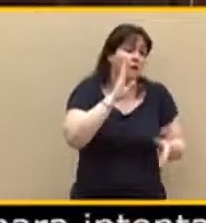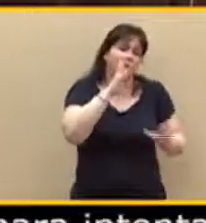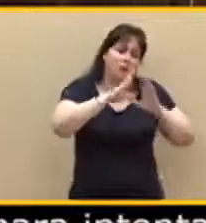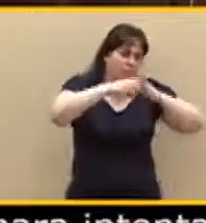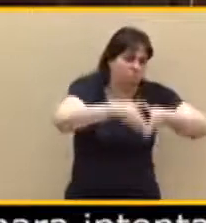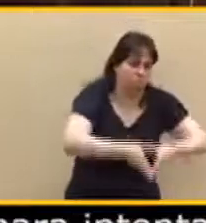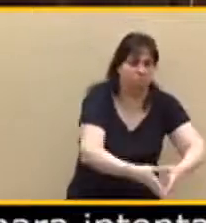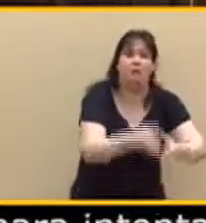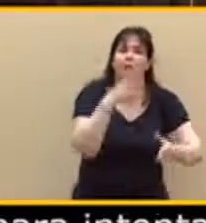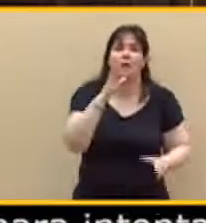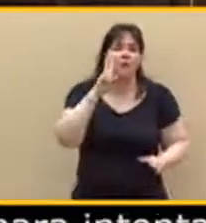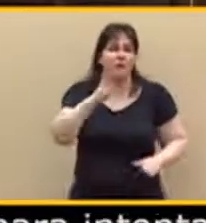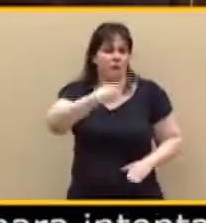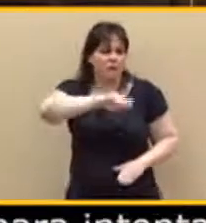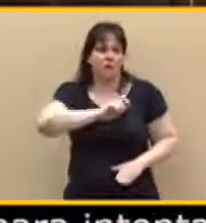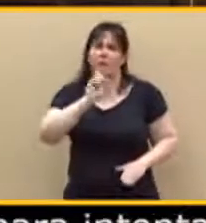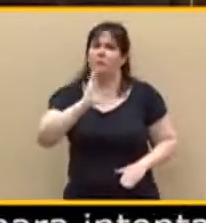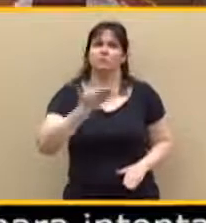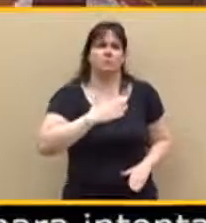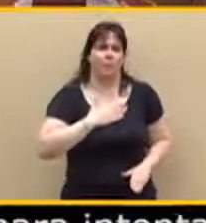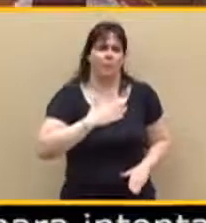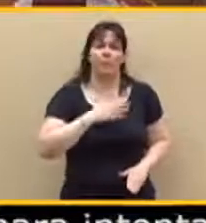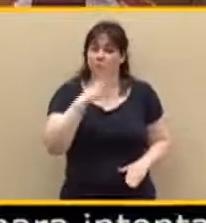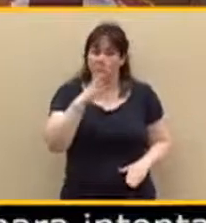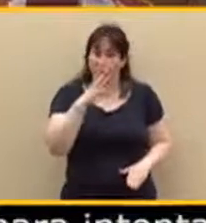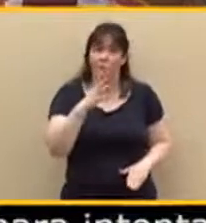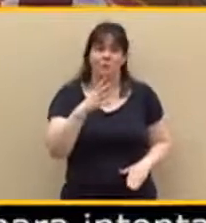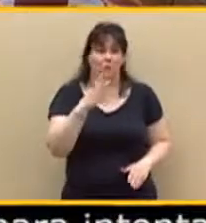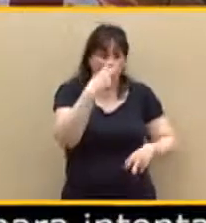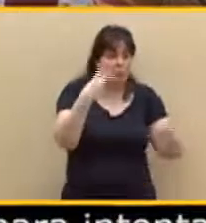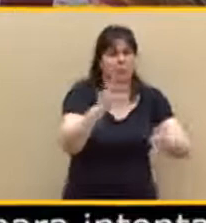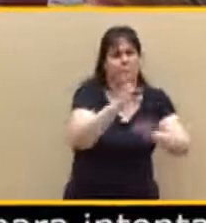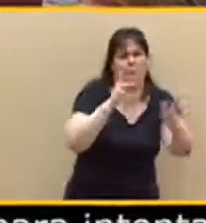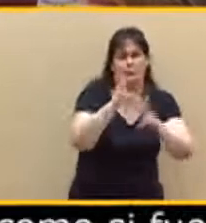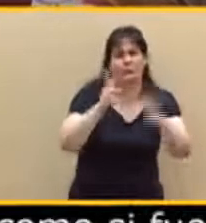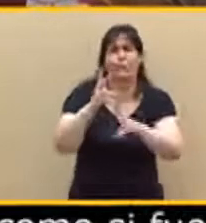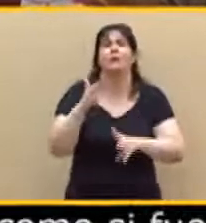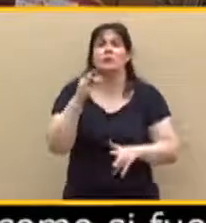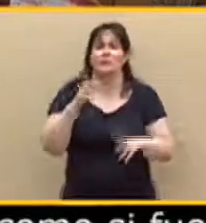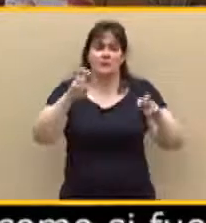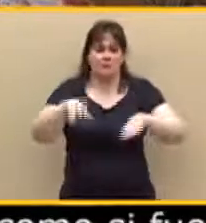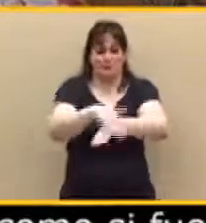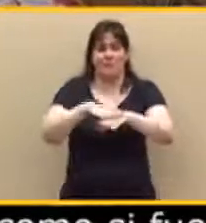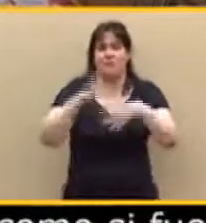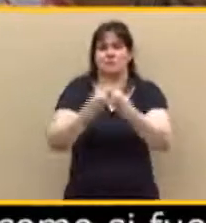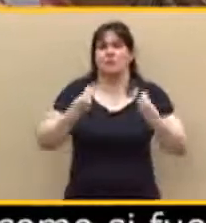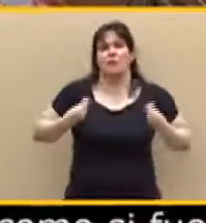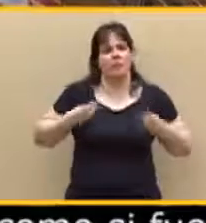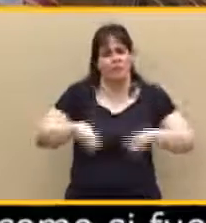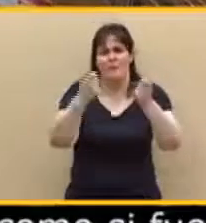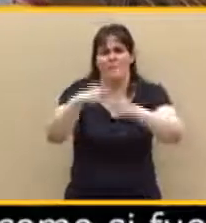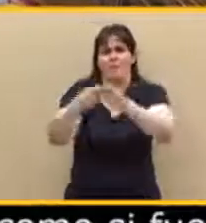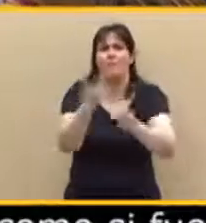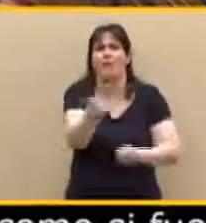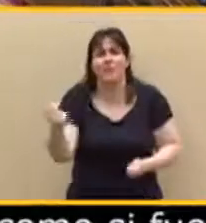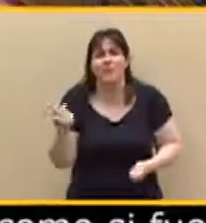su propiedad. Por eso han saqueado lo de todos, han destruido las bases de la convivencia y se han llevado el dinero de los españoles a Suiza,